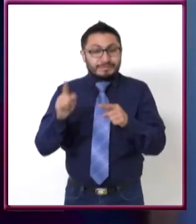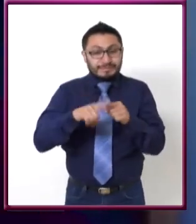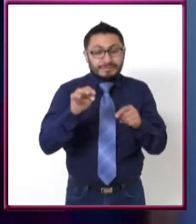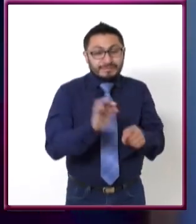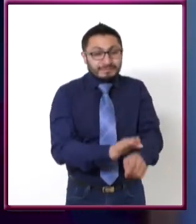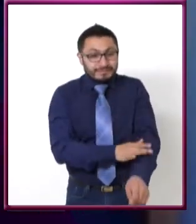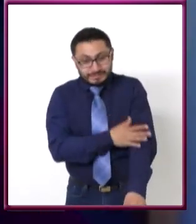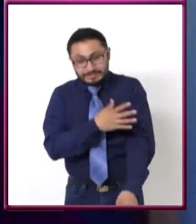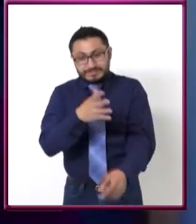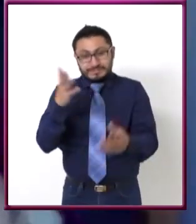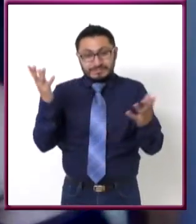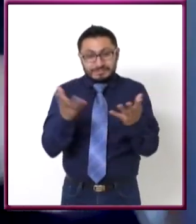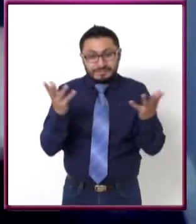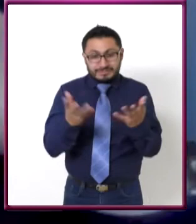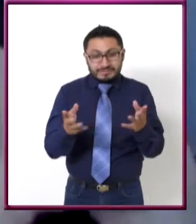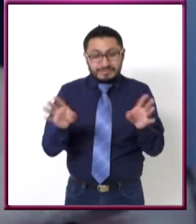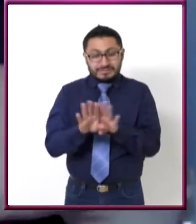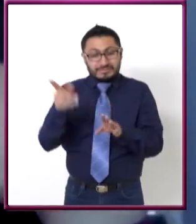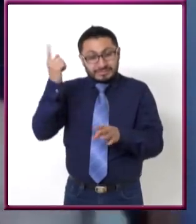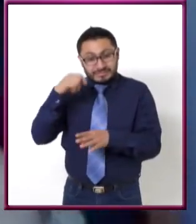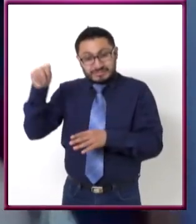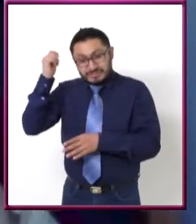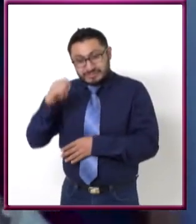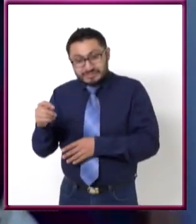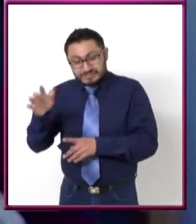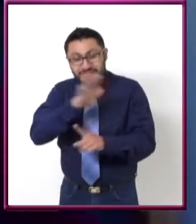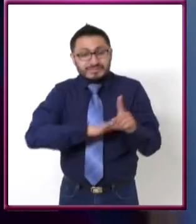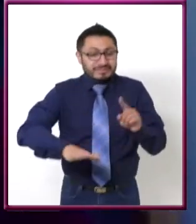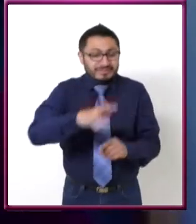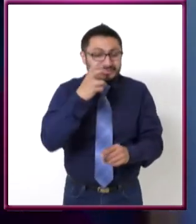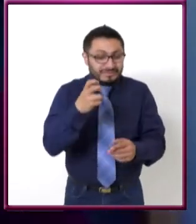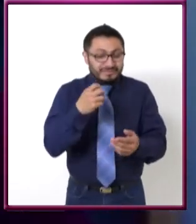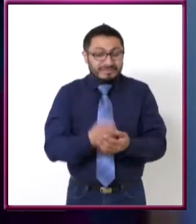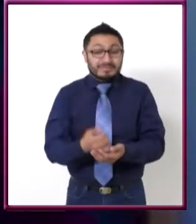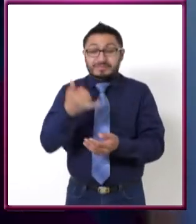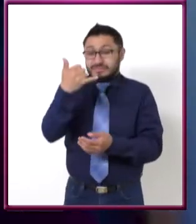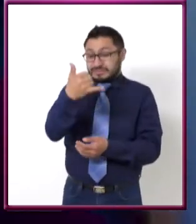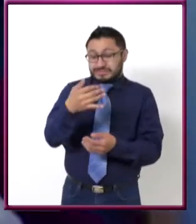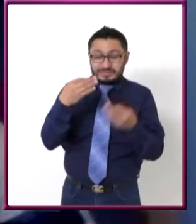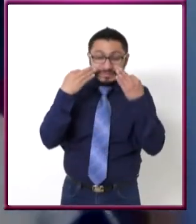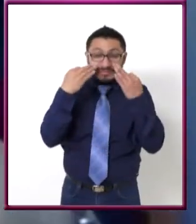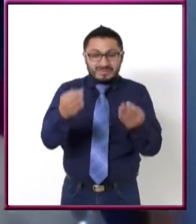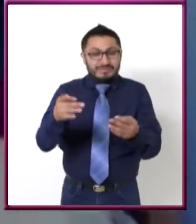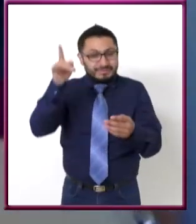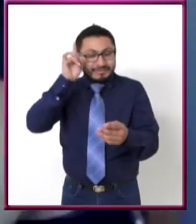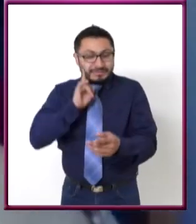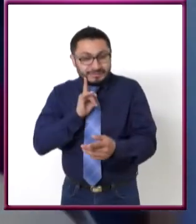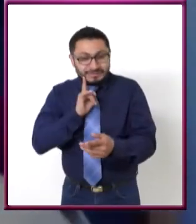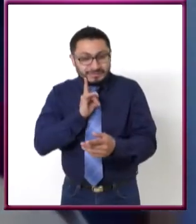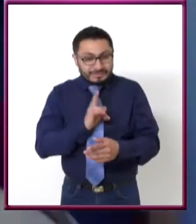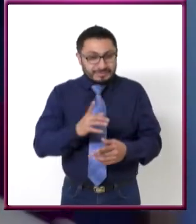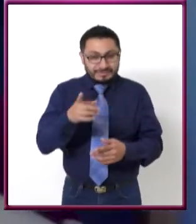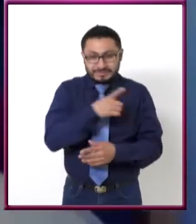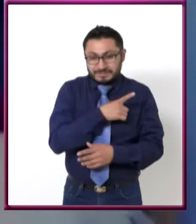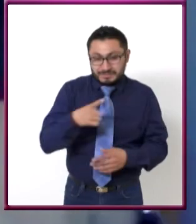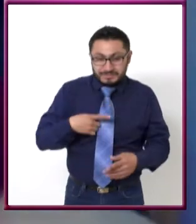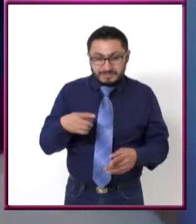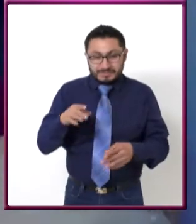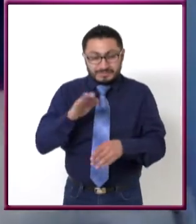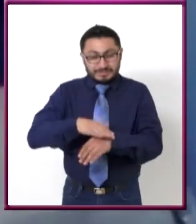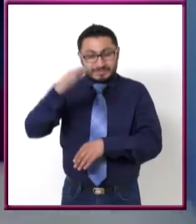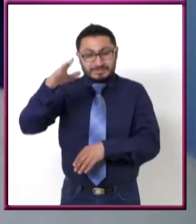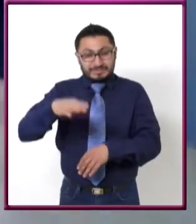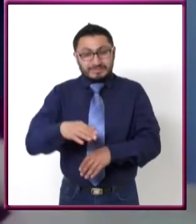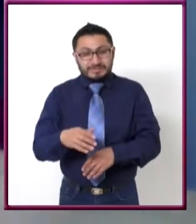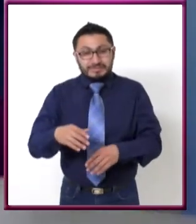las diferentes emociones y se han elaborado teorías alrededor de esto, y se vio que las mujeres